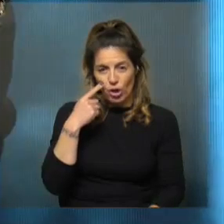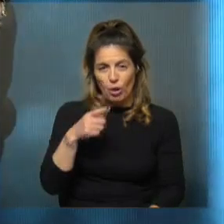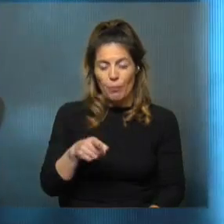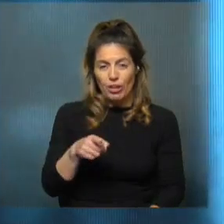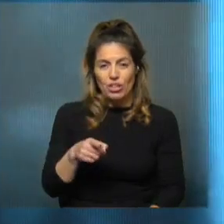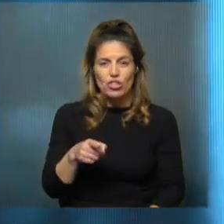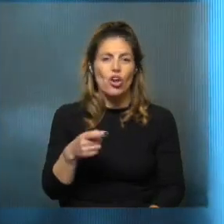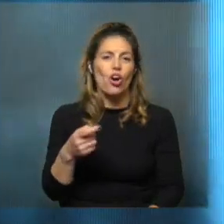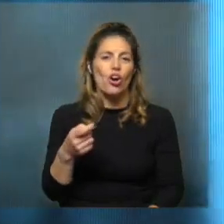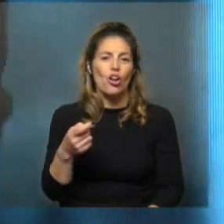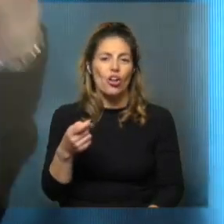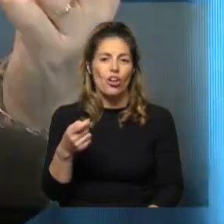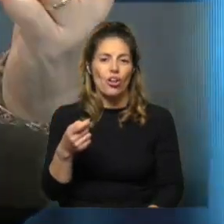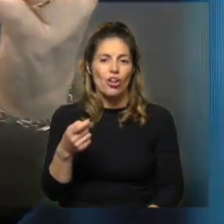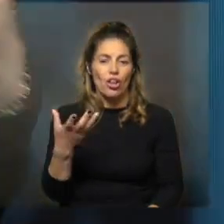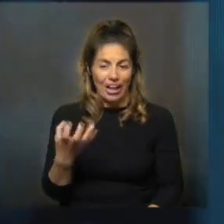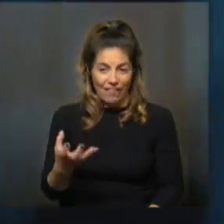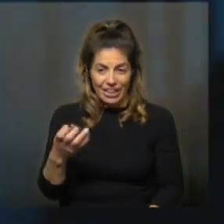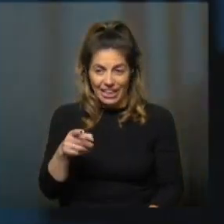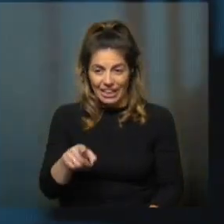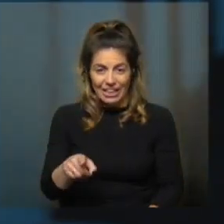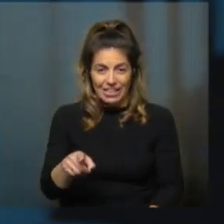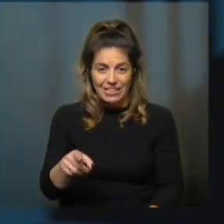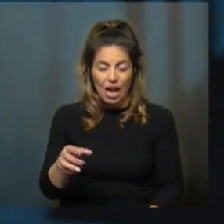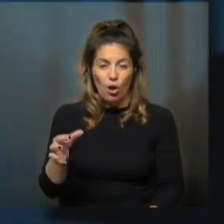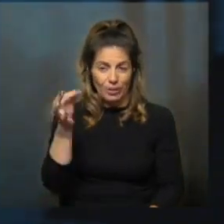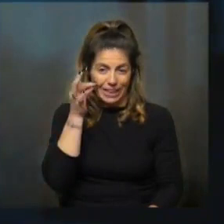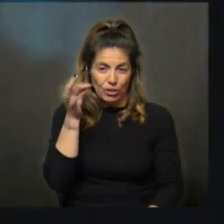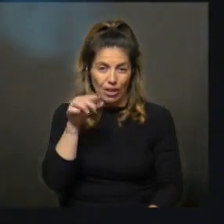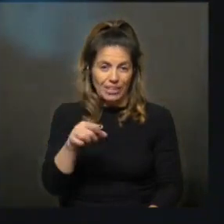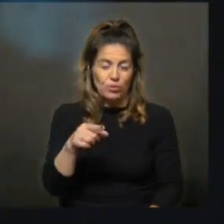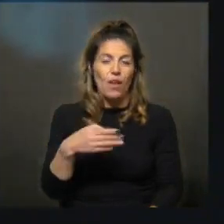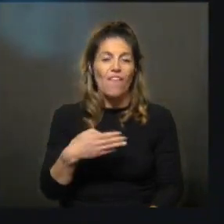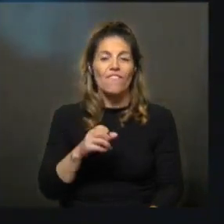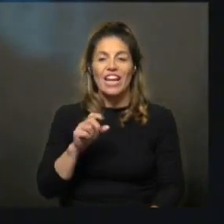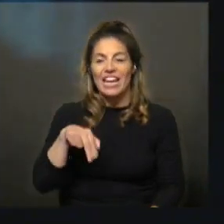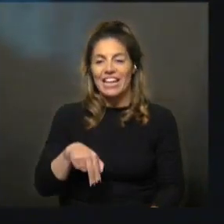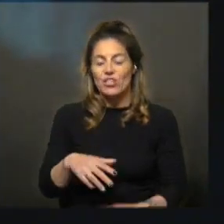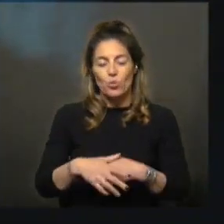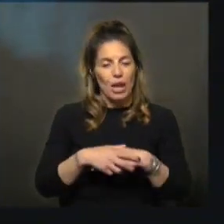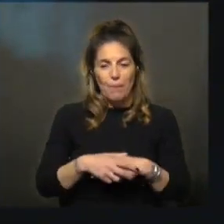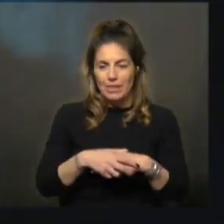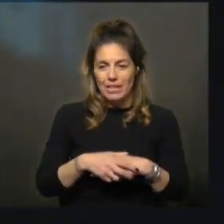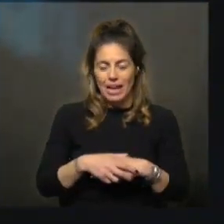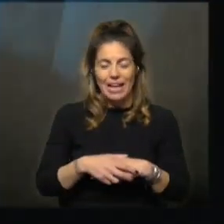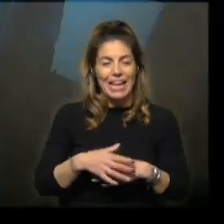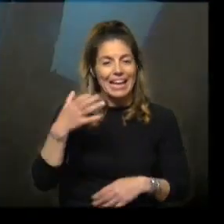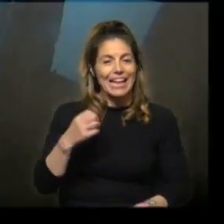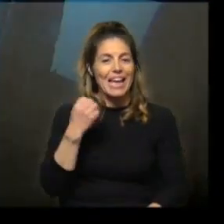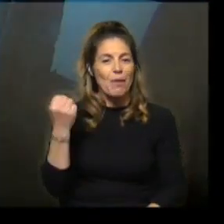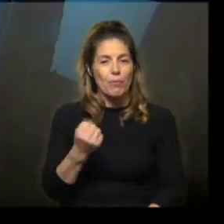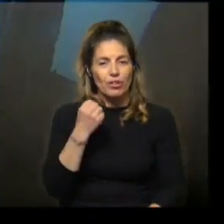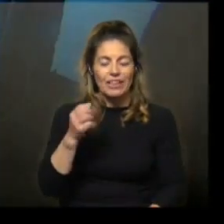grabé porque me lo testimoni belel es una amiga este me parecía importante como